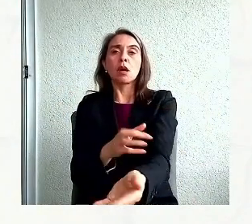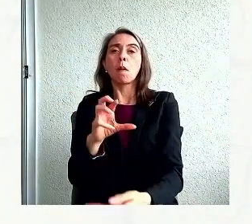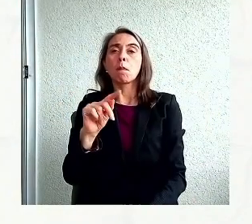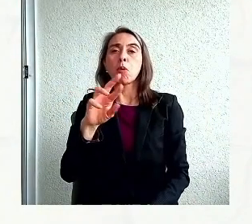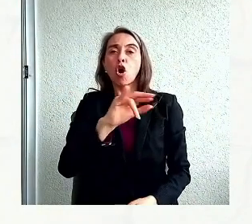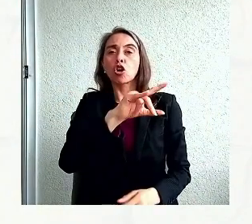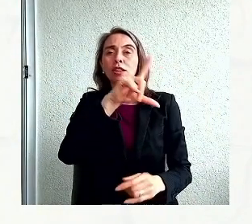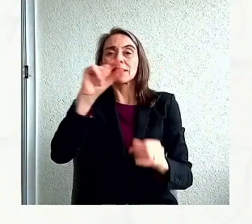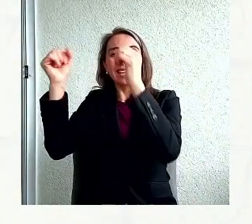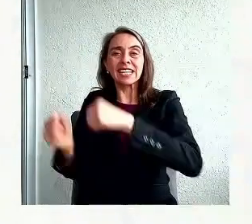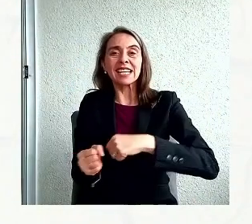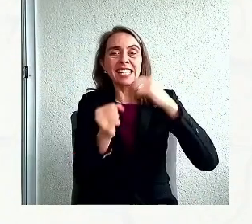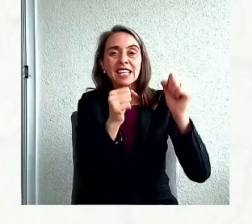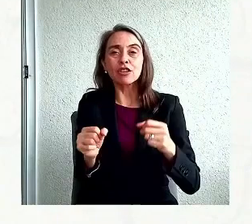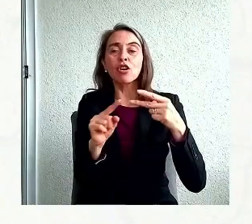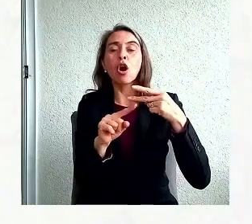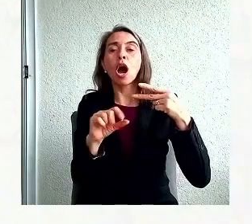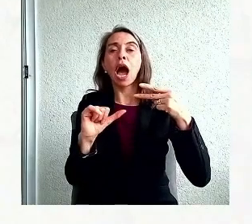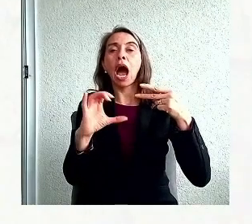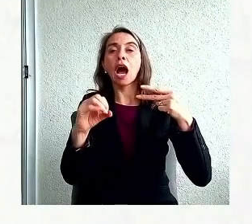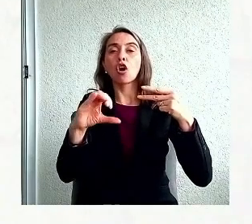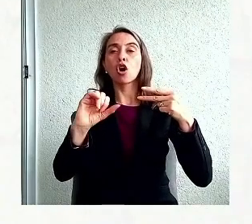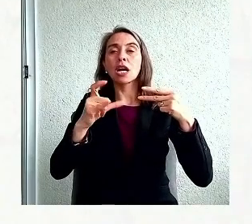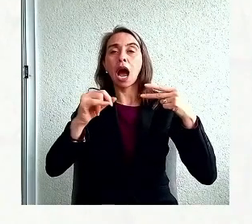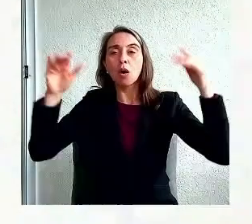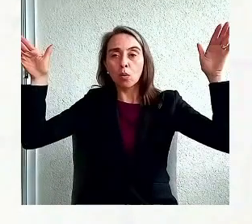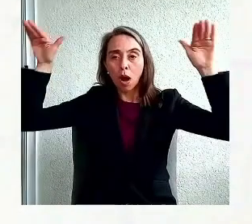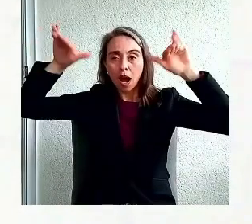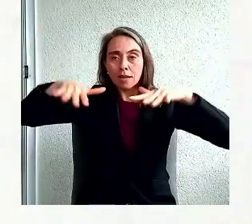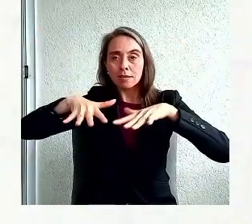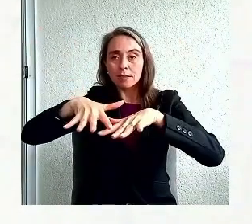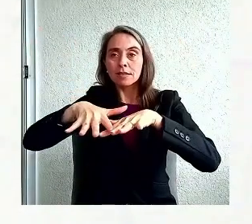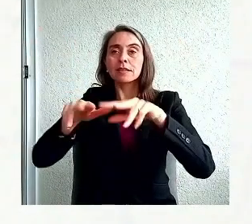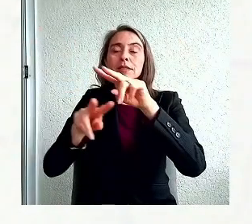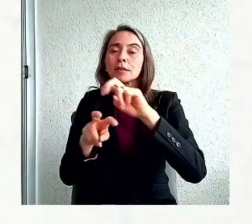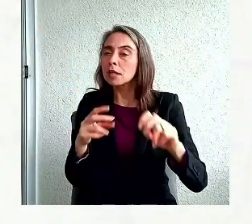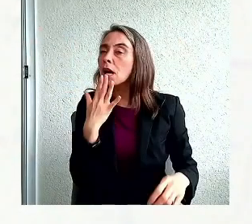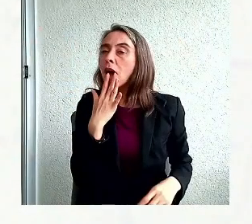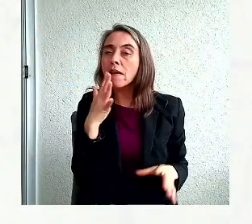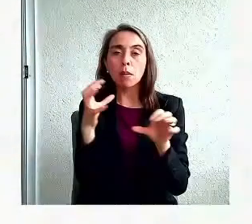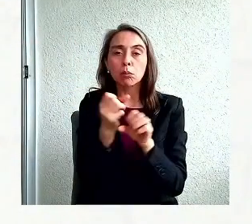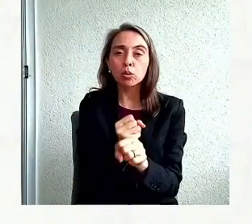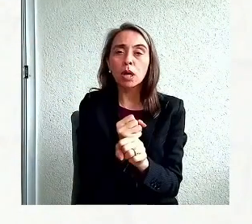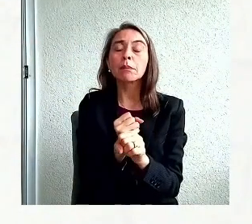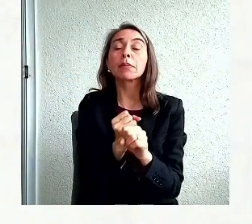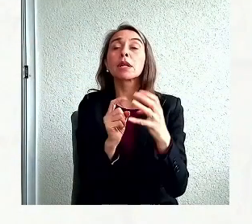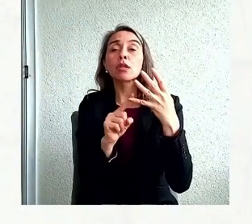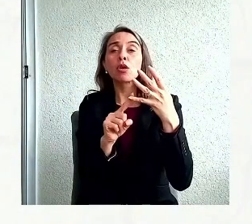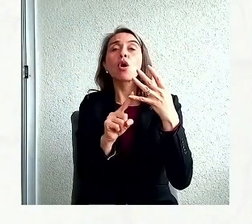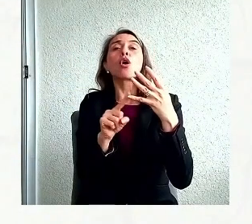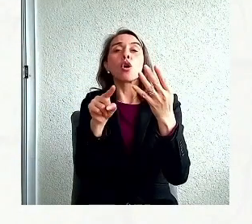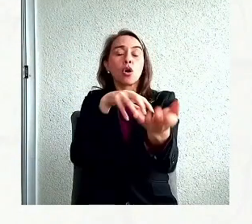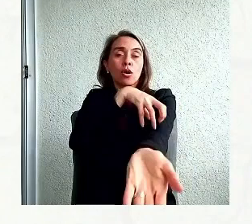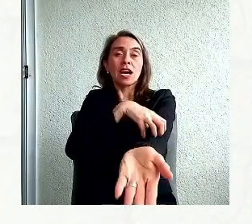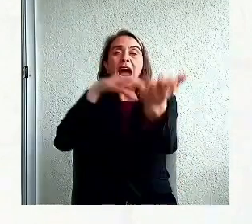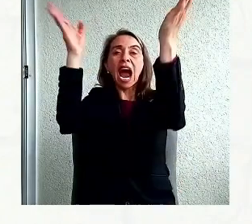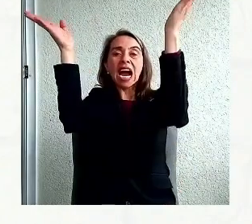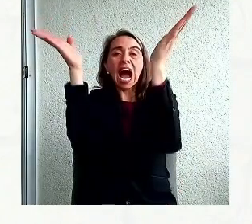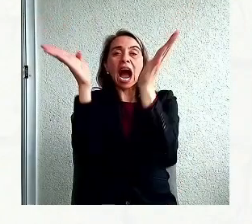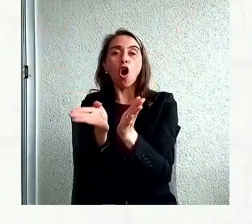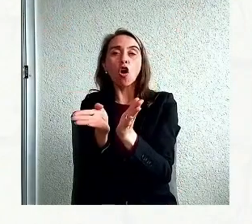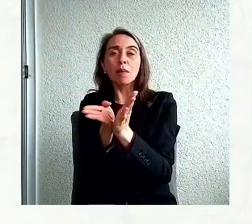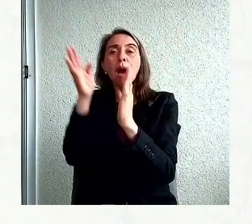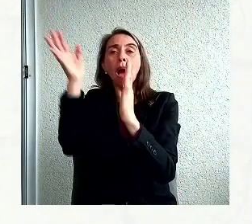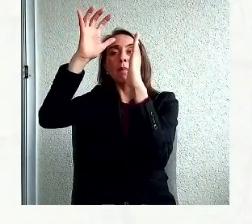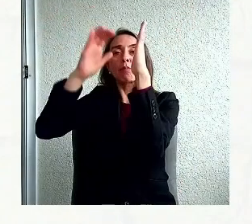la cuenca del Maipo, donde tenemos instalado Nunatak 2. También hemos estudiado Nevado de Chillán, el volcán Lanín, el volcán Villarrica, Mocho